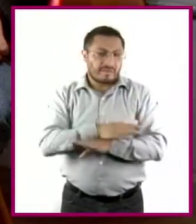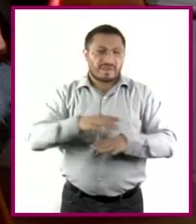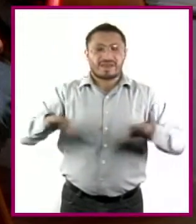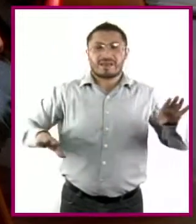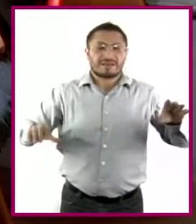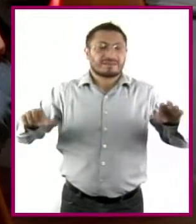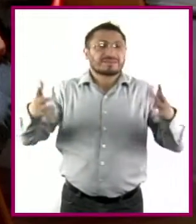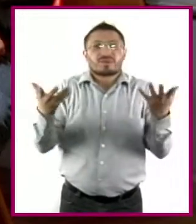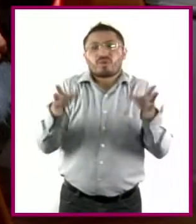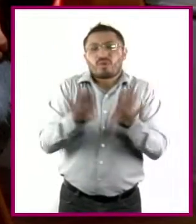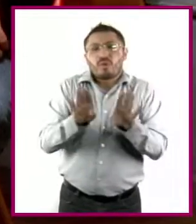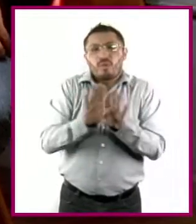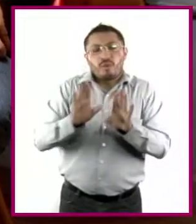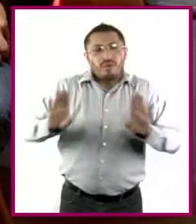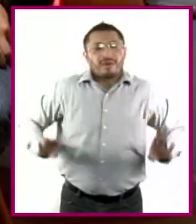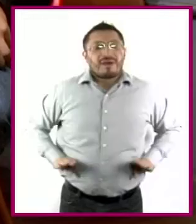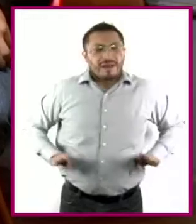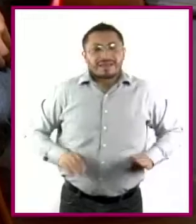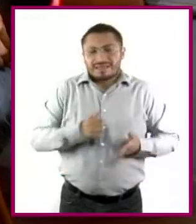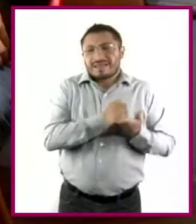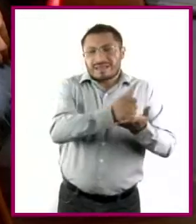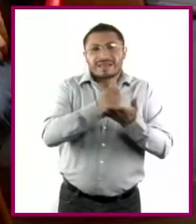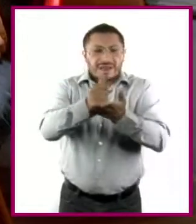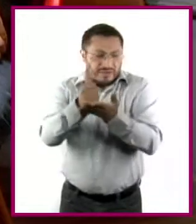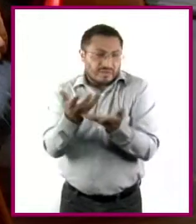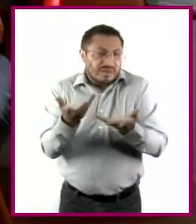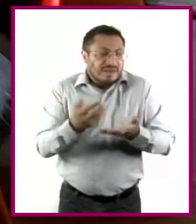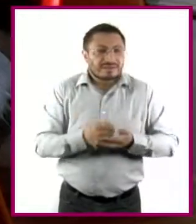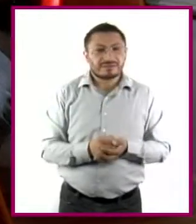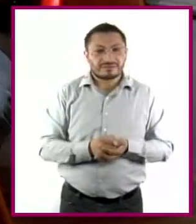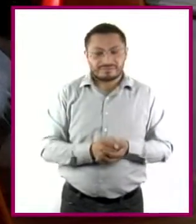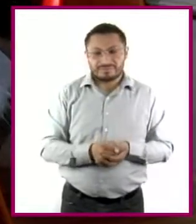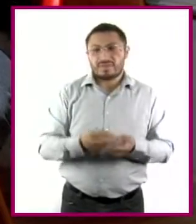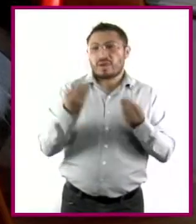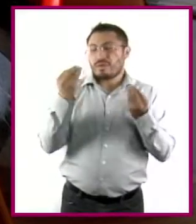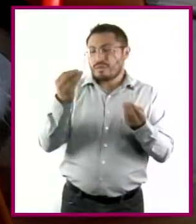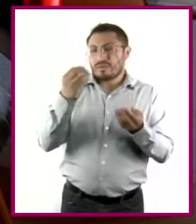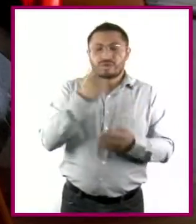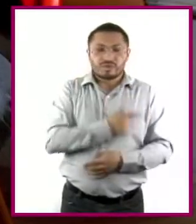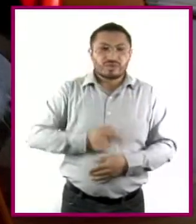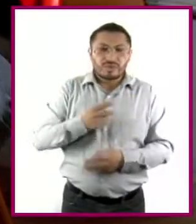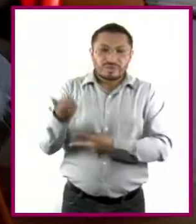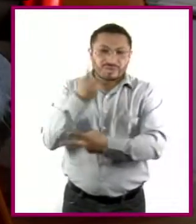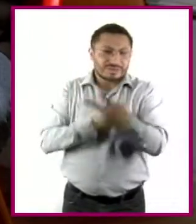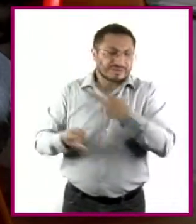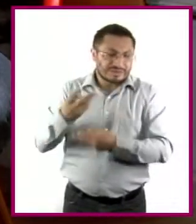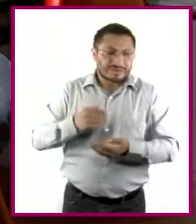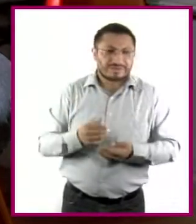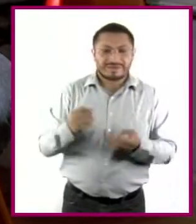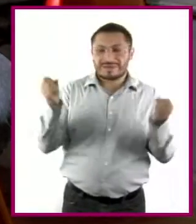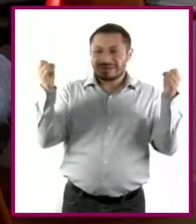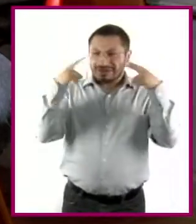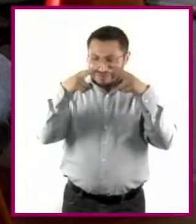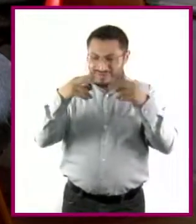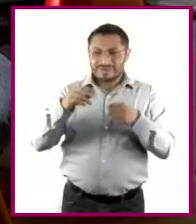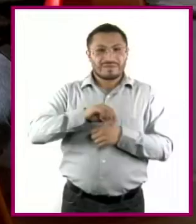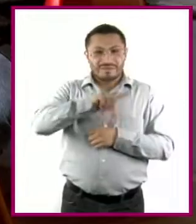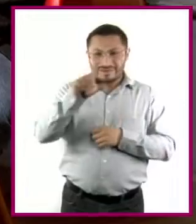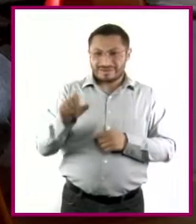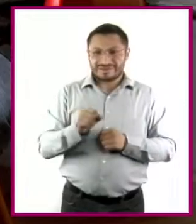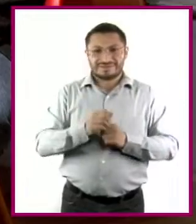colectivas. Exactamente, Vivi. Maestro Reyes, un gusto que esté con nosotros. Nos vemos para la